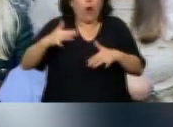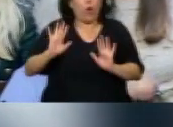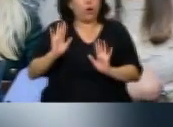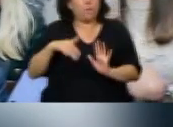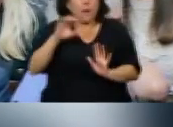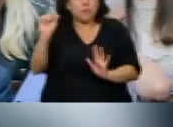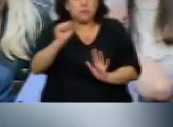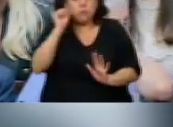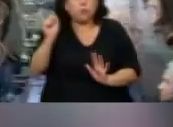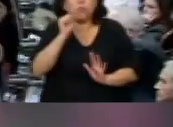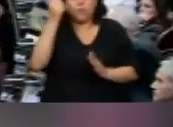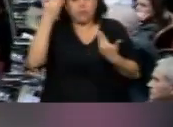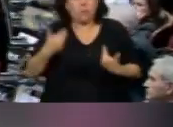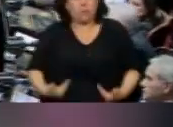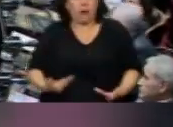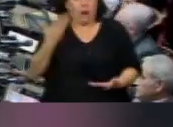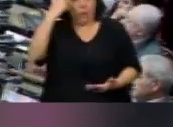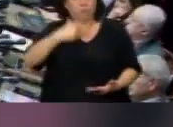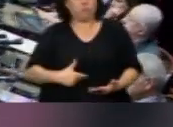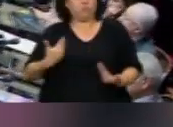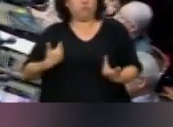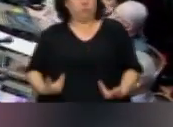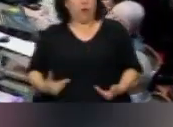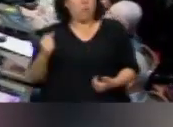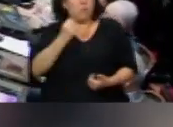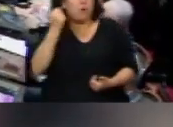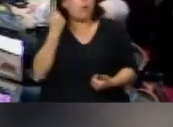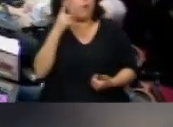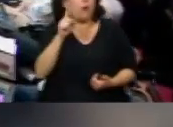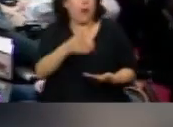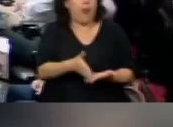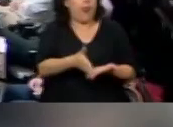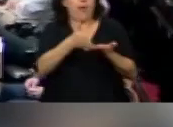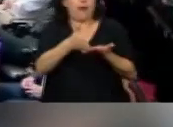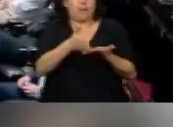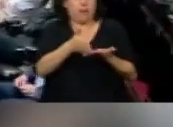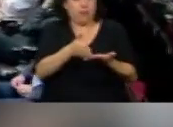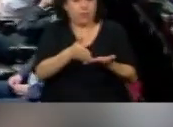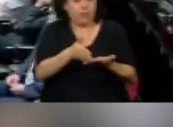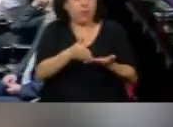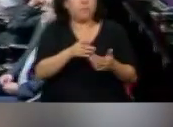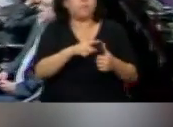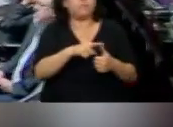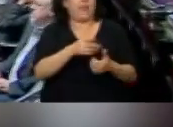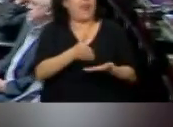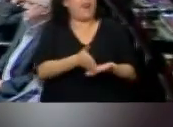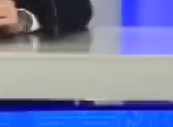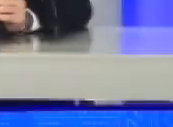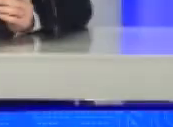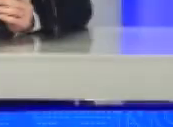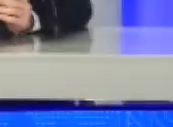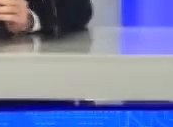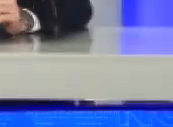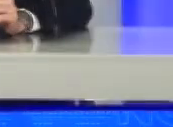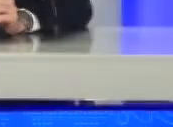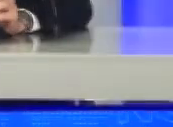de lo más importante y lo más llamativo que hay, digamos. Diputado, ¿qué quiere decir el fin de la zona económica exclusiva en el mar argentino? ¿A qué se